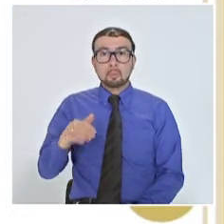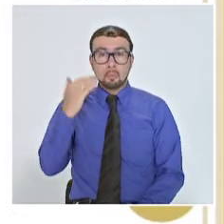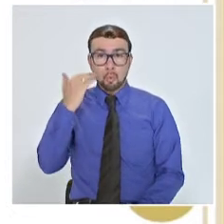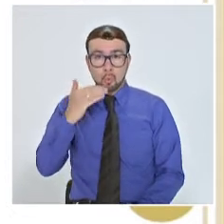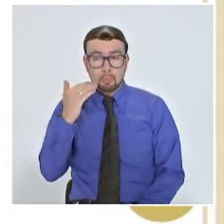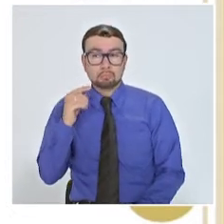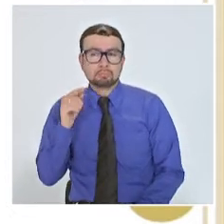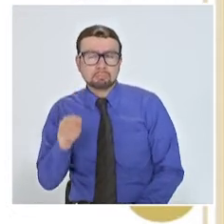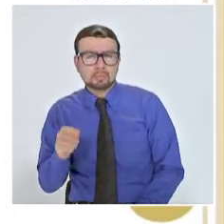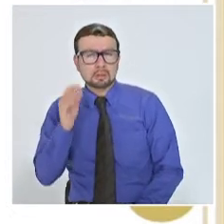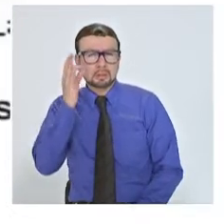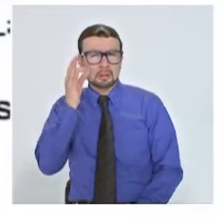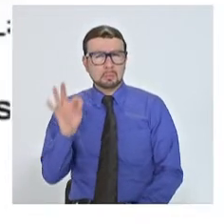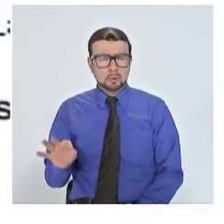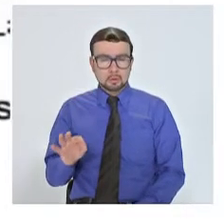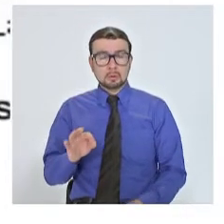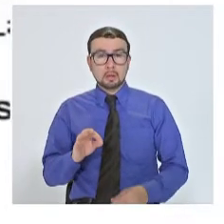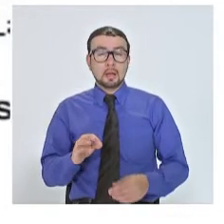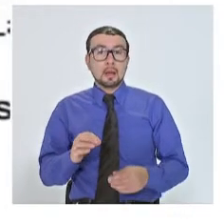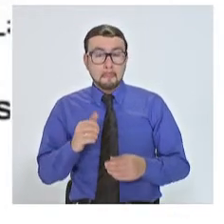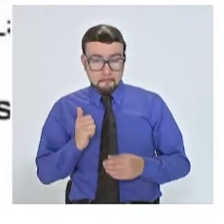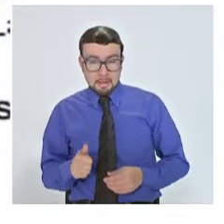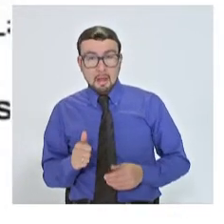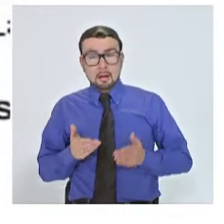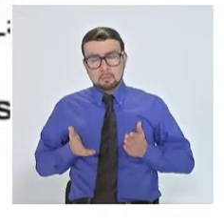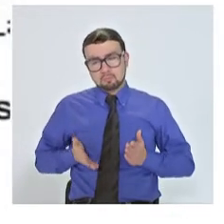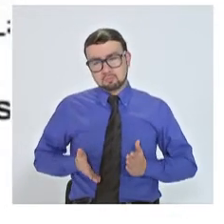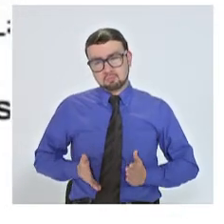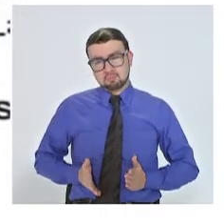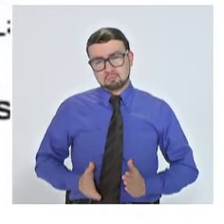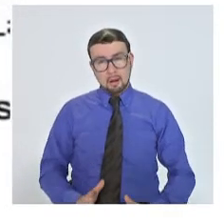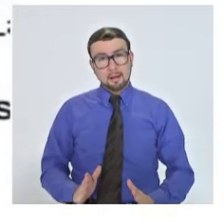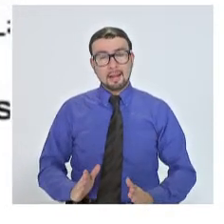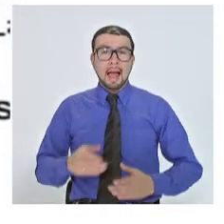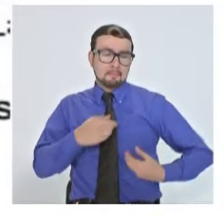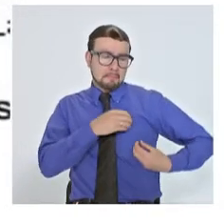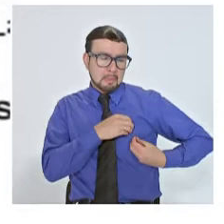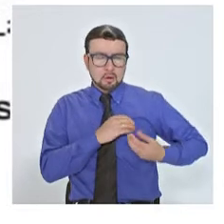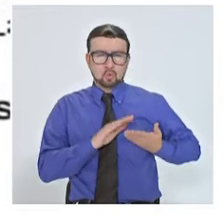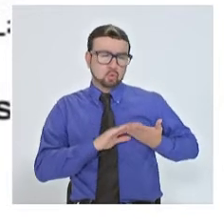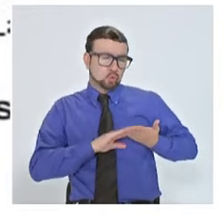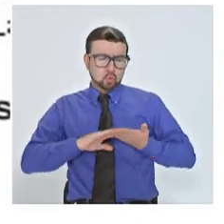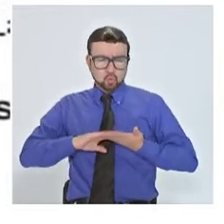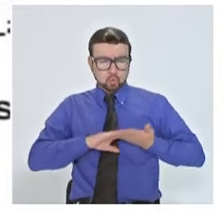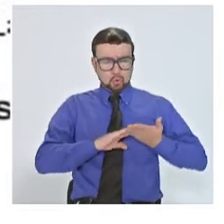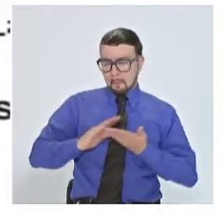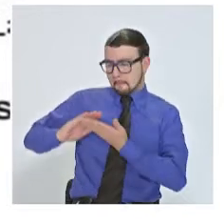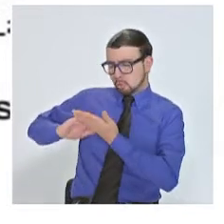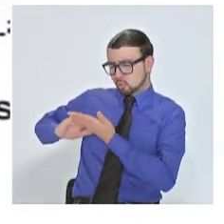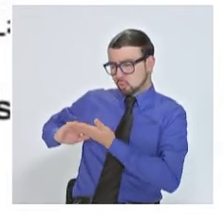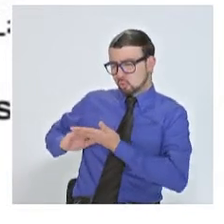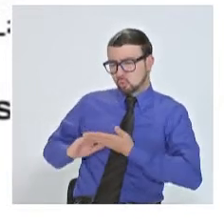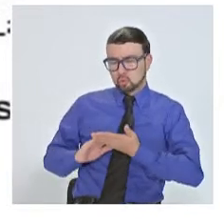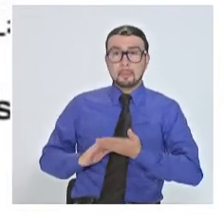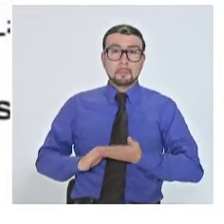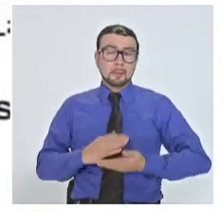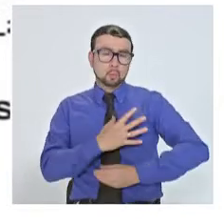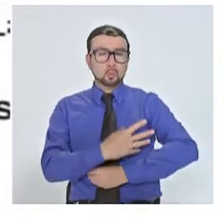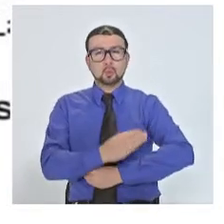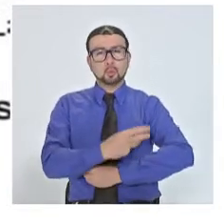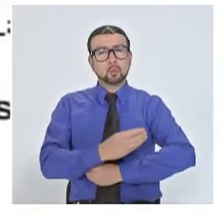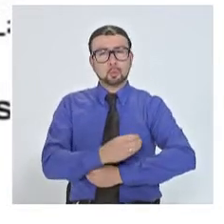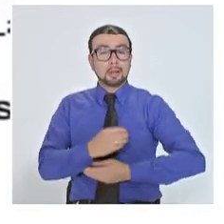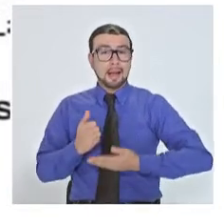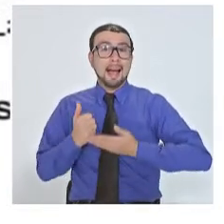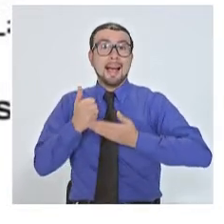tener fenómenos reparadores dentro de las glándulas mamarias. Y al tener esos fenómenos reparadores